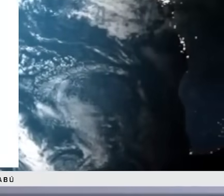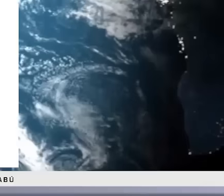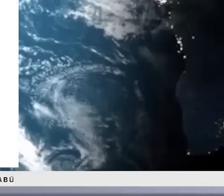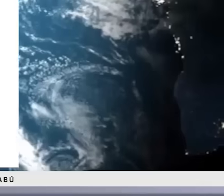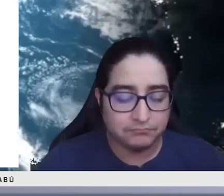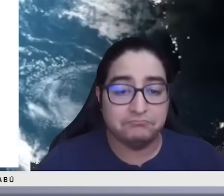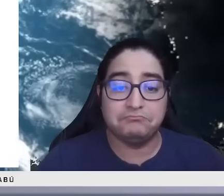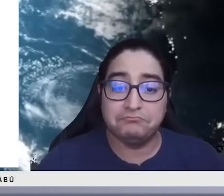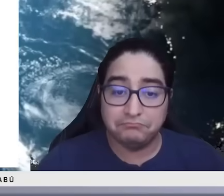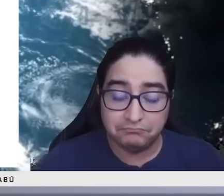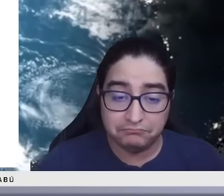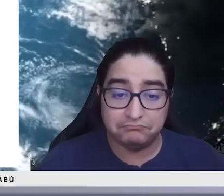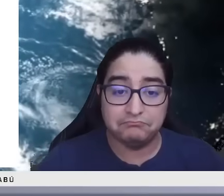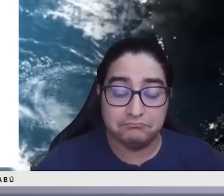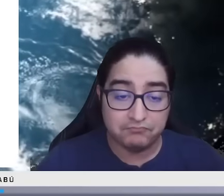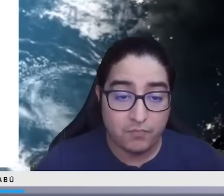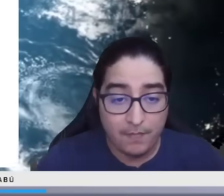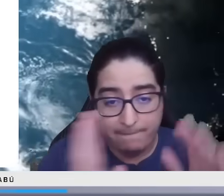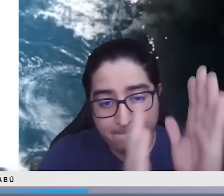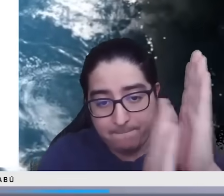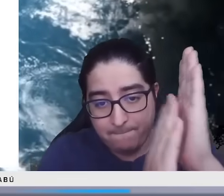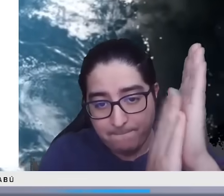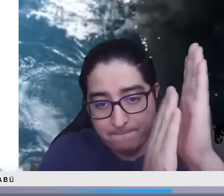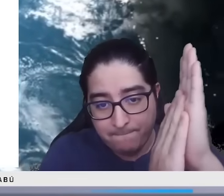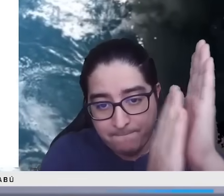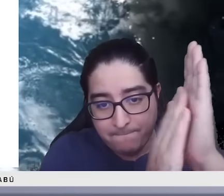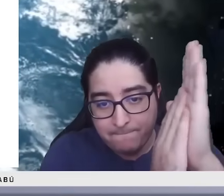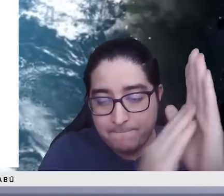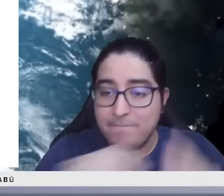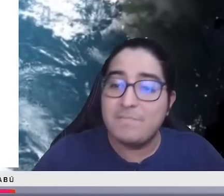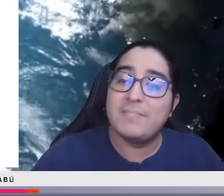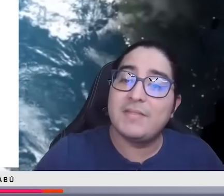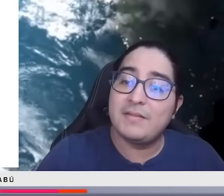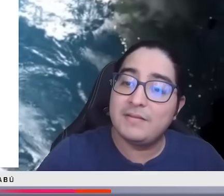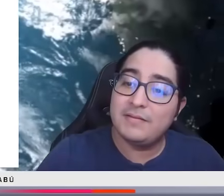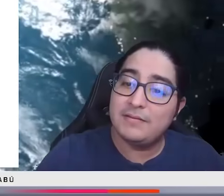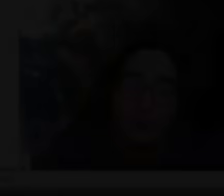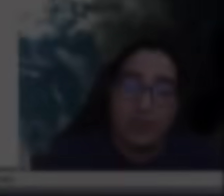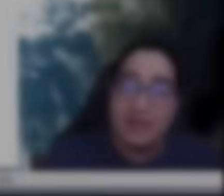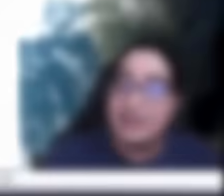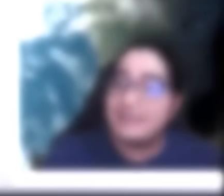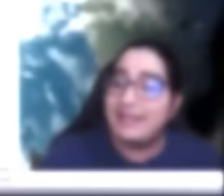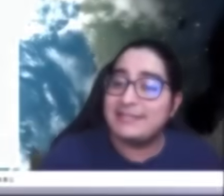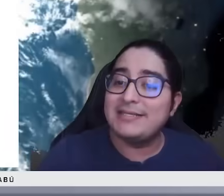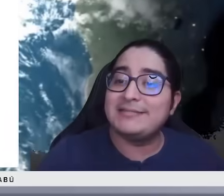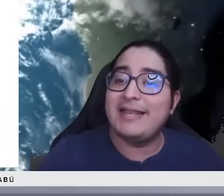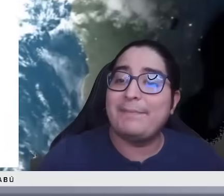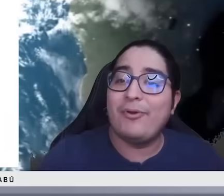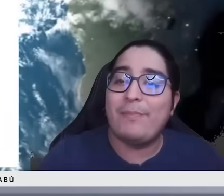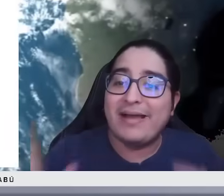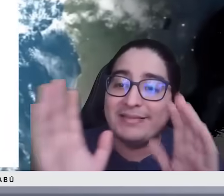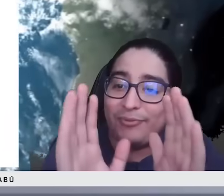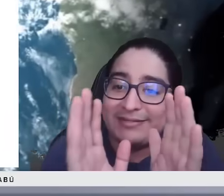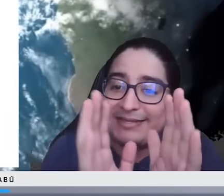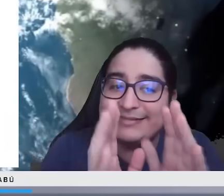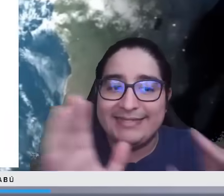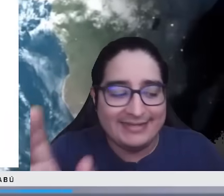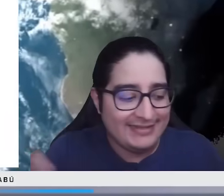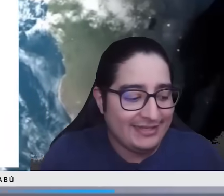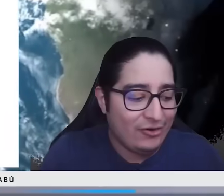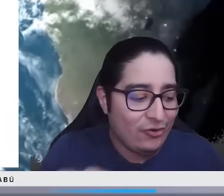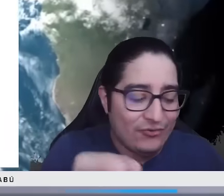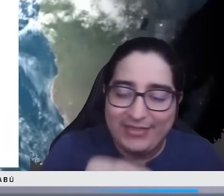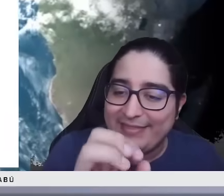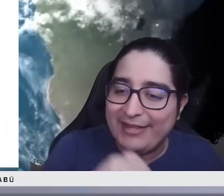extranjeras a extraerlo y a llevárselo fuera de México. Yo quiero que ese litio se quede aquí para el desarrollo nacional. Guácatelas. Y esta es la peor parte, por así